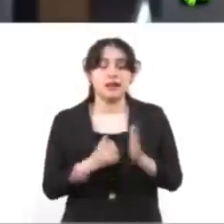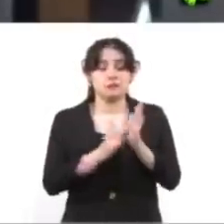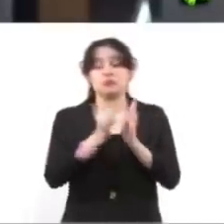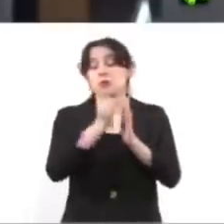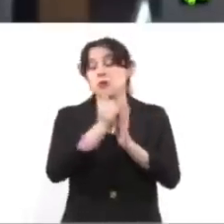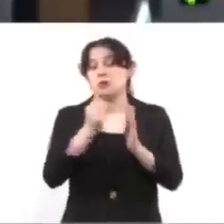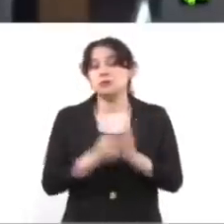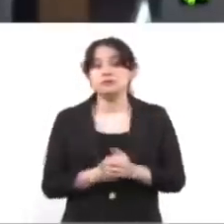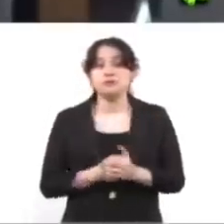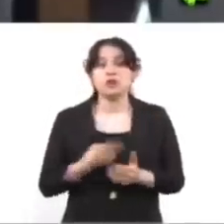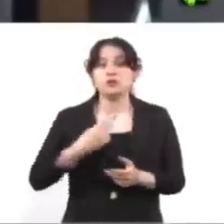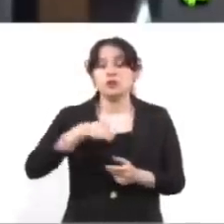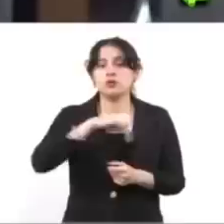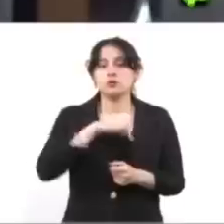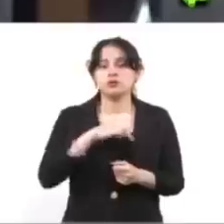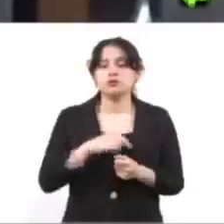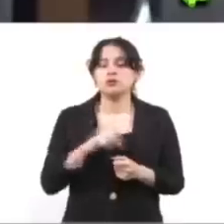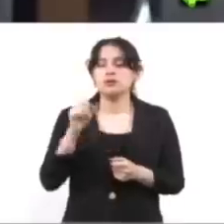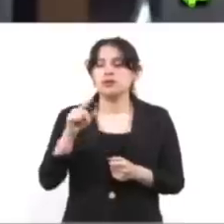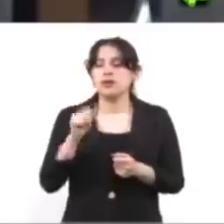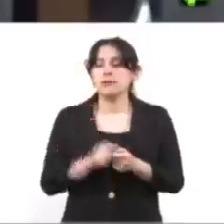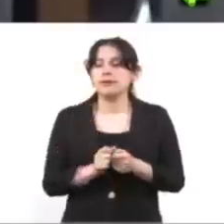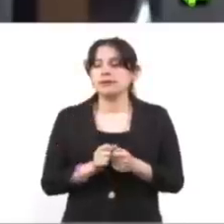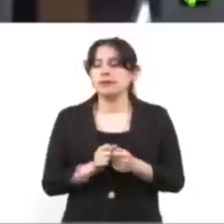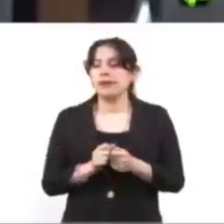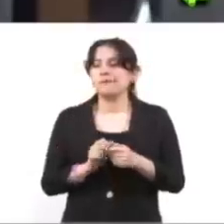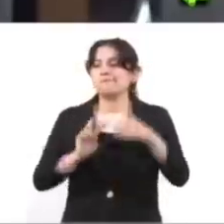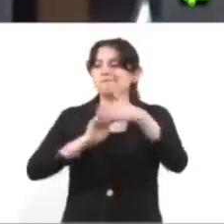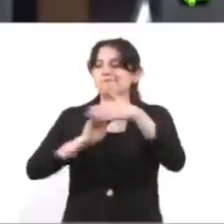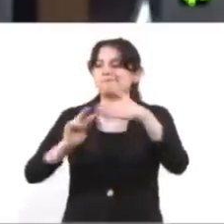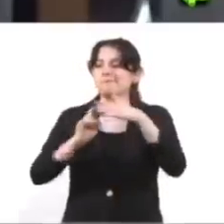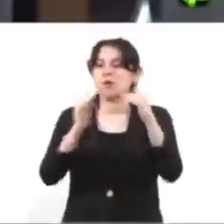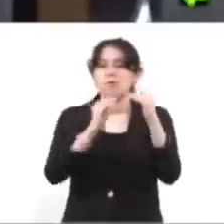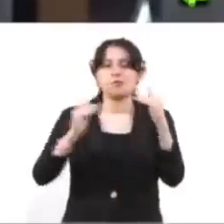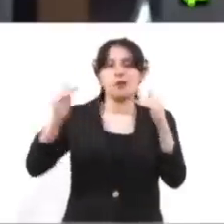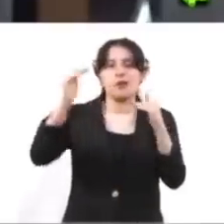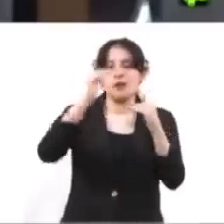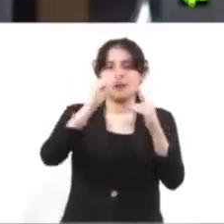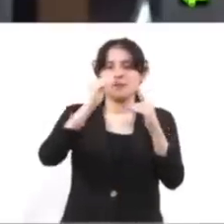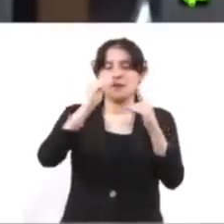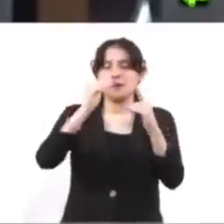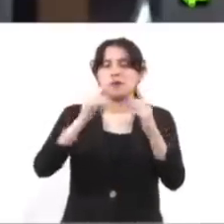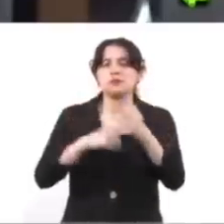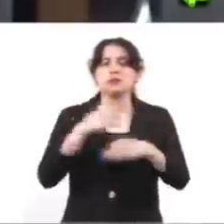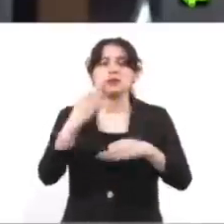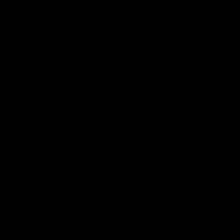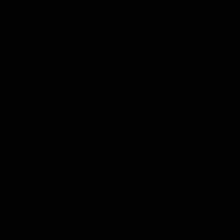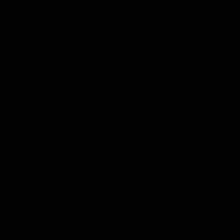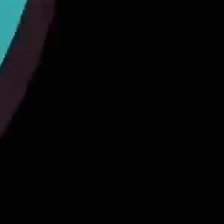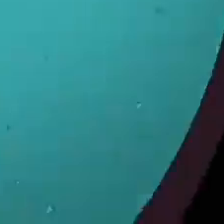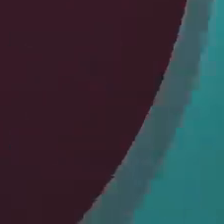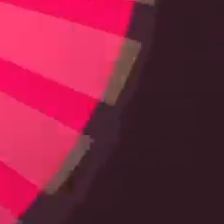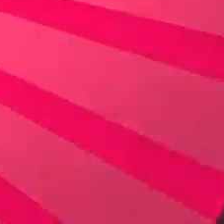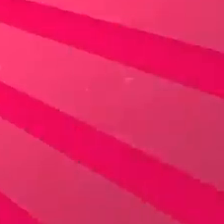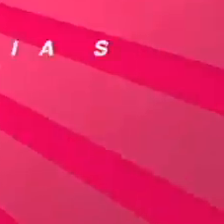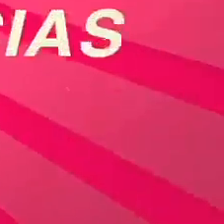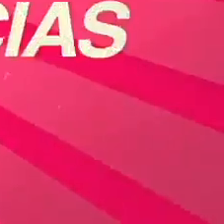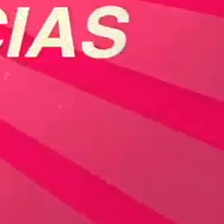entregar el tramo elevado también seguro y en las mejores condiciones que se puedan.